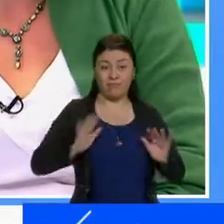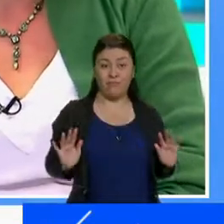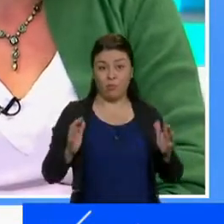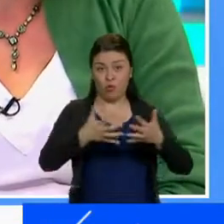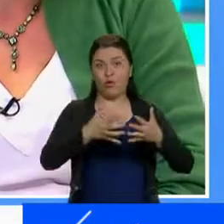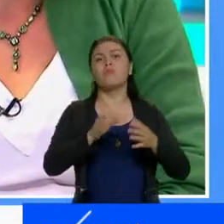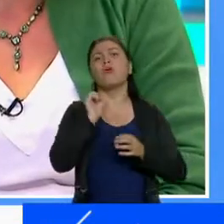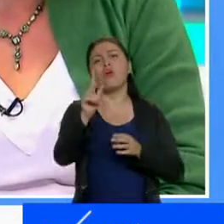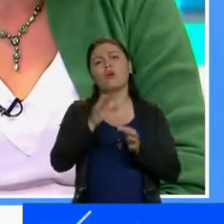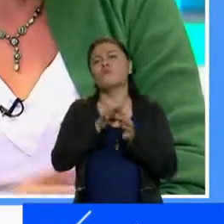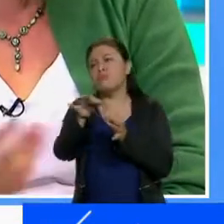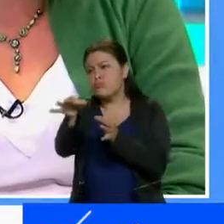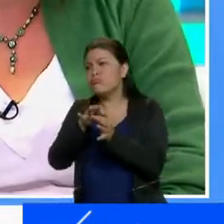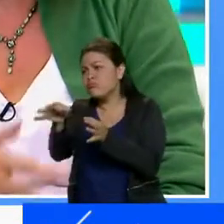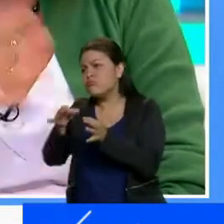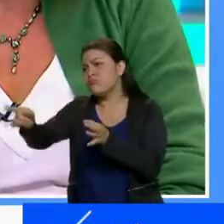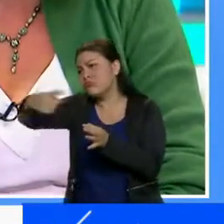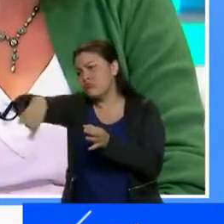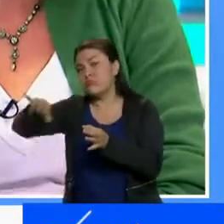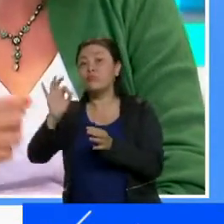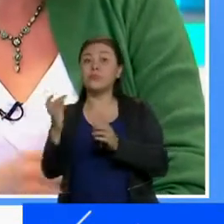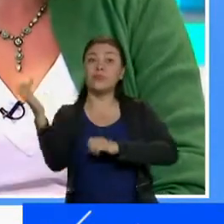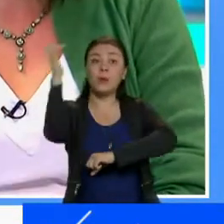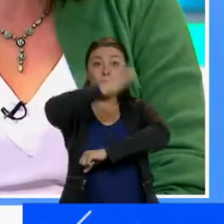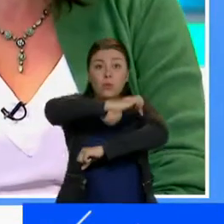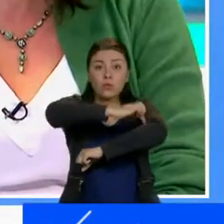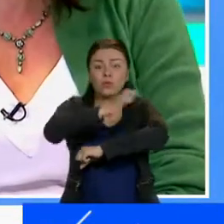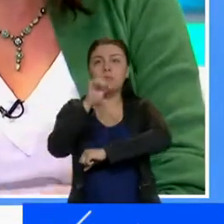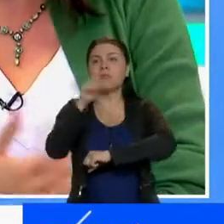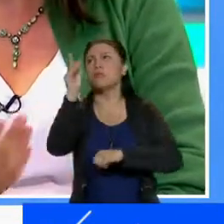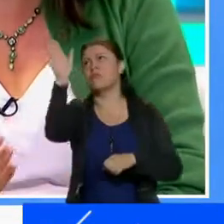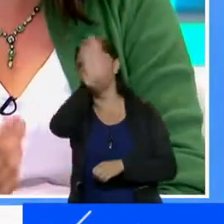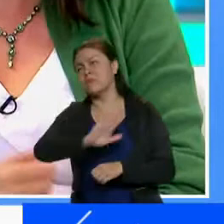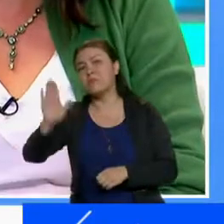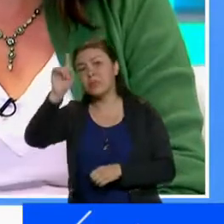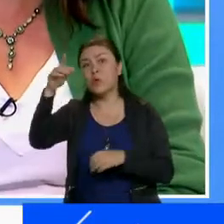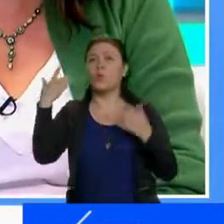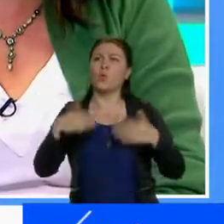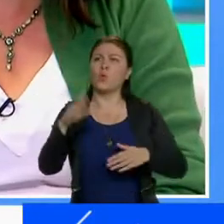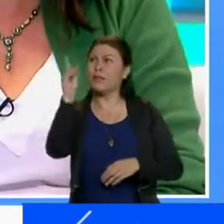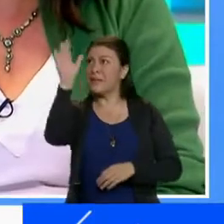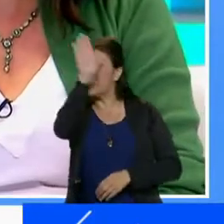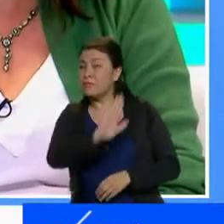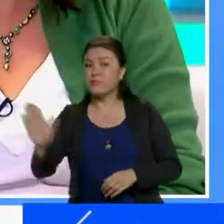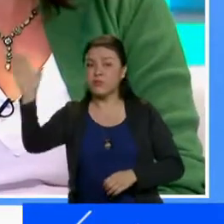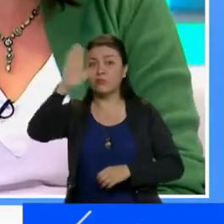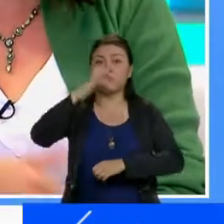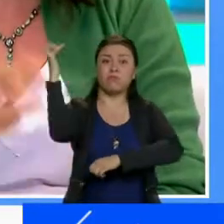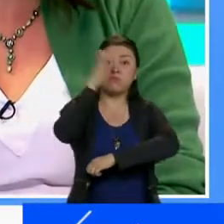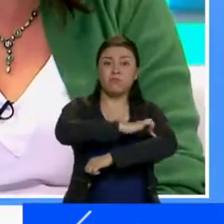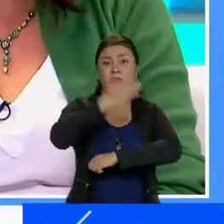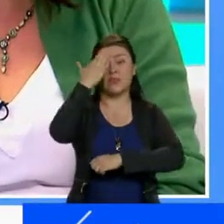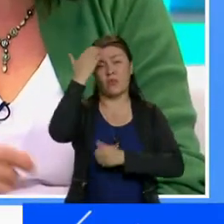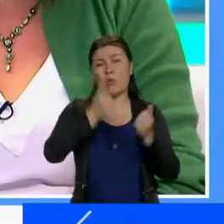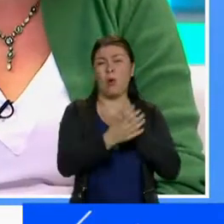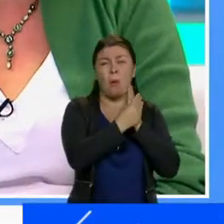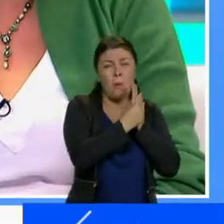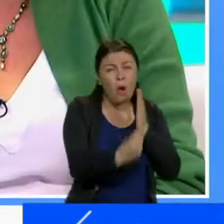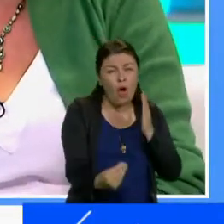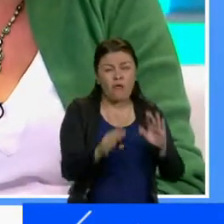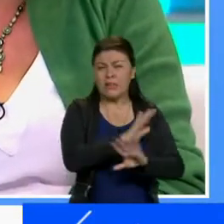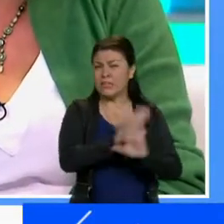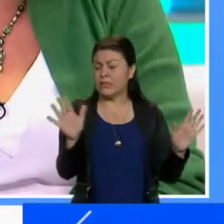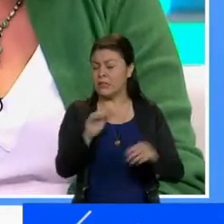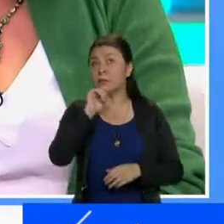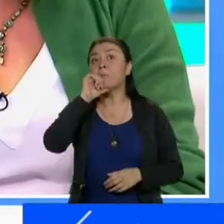otros municipios, y Putumayo, a diferencia de muchos otros departamentos, pues son departamentos también vulnerables, con unos niveles de pobreza multidimensional